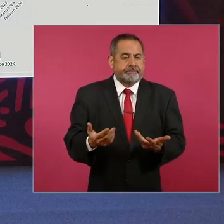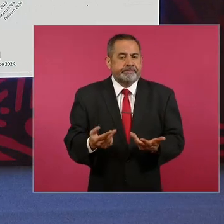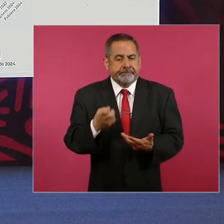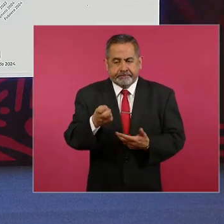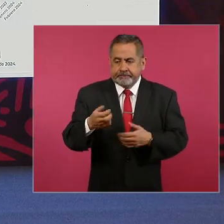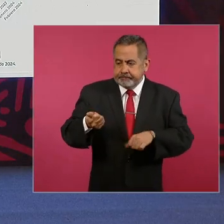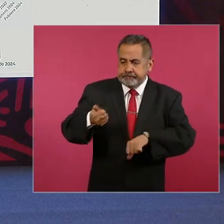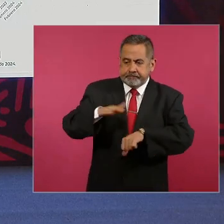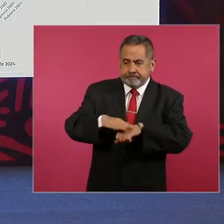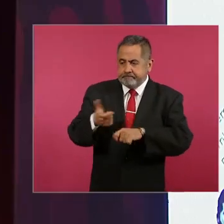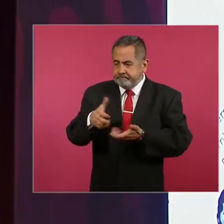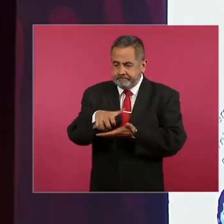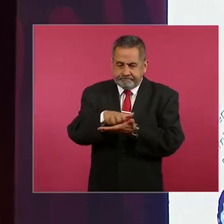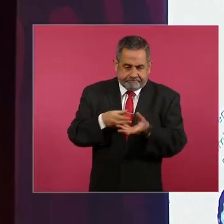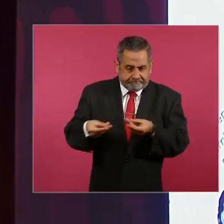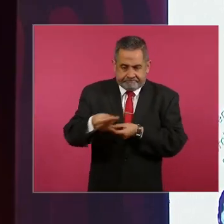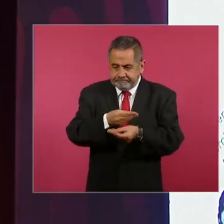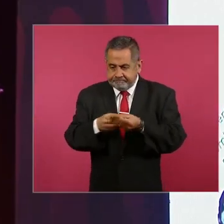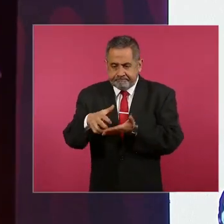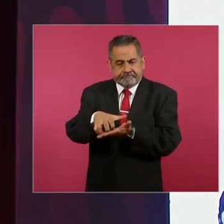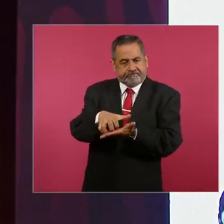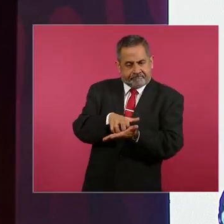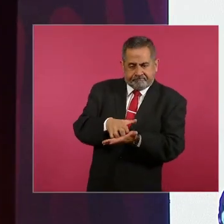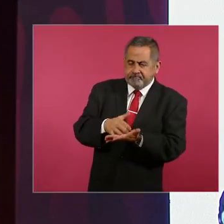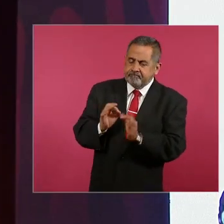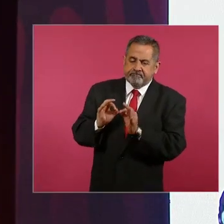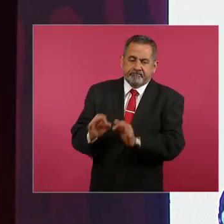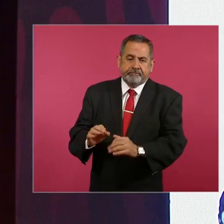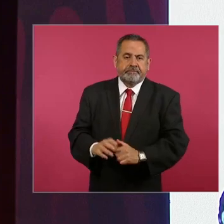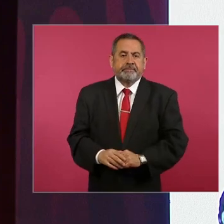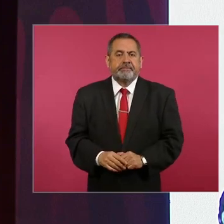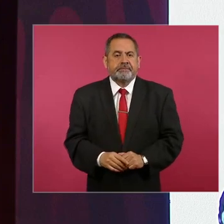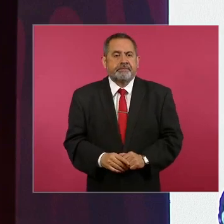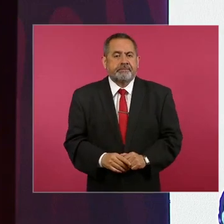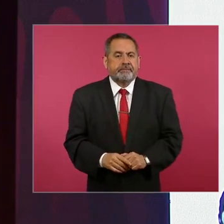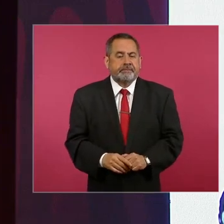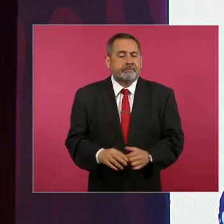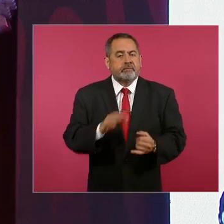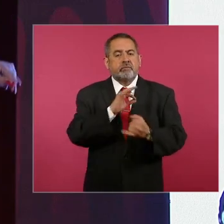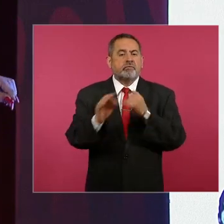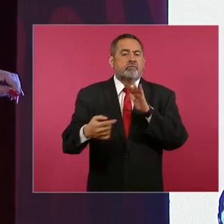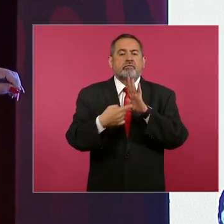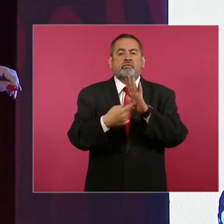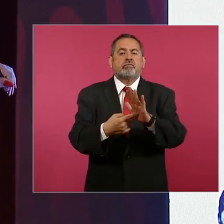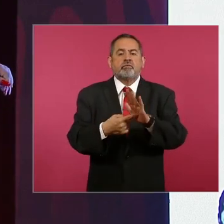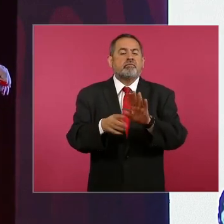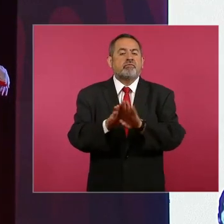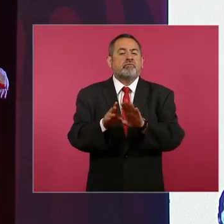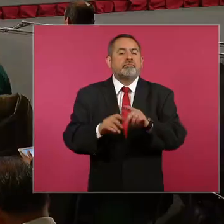administración de estos recursos. Adelante. Y finalmente tenemos